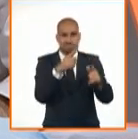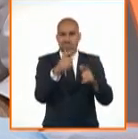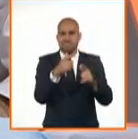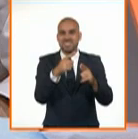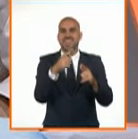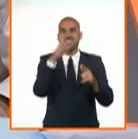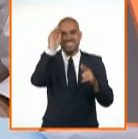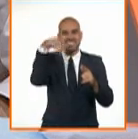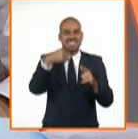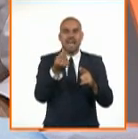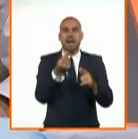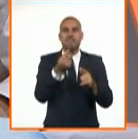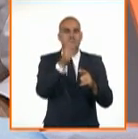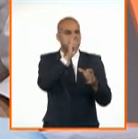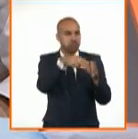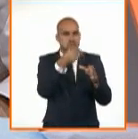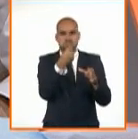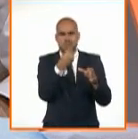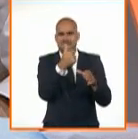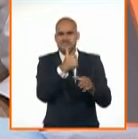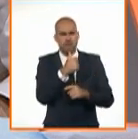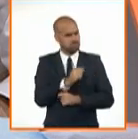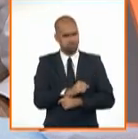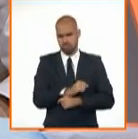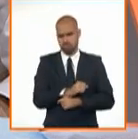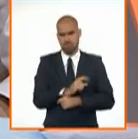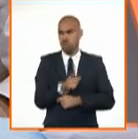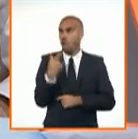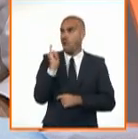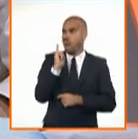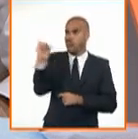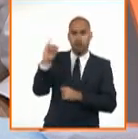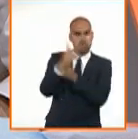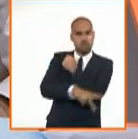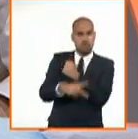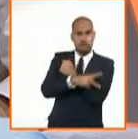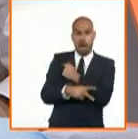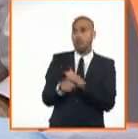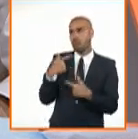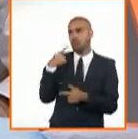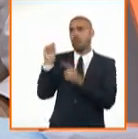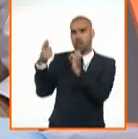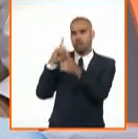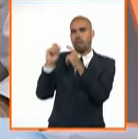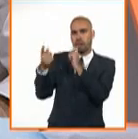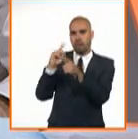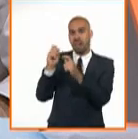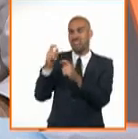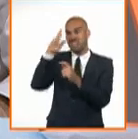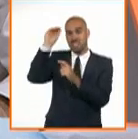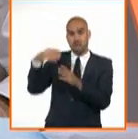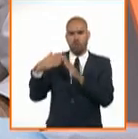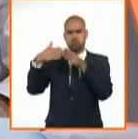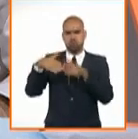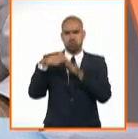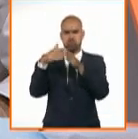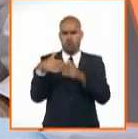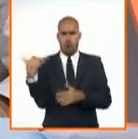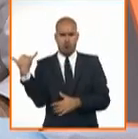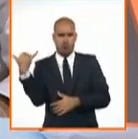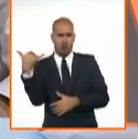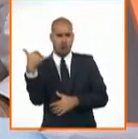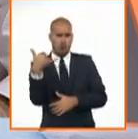mercados muy lejanos y eso encarece el costo la travesía los buques los el fletamento de los